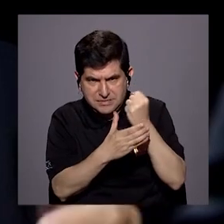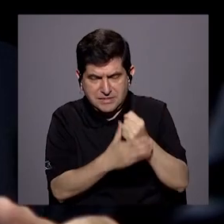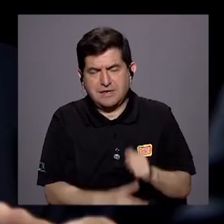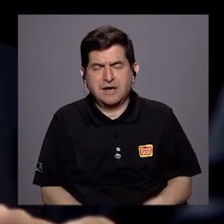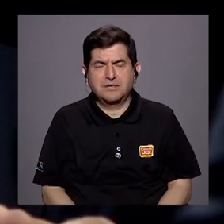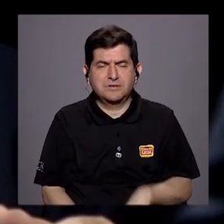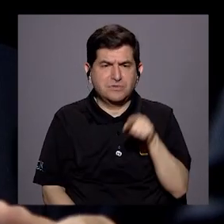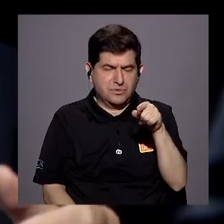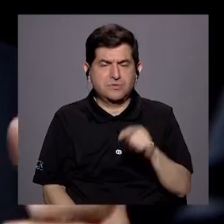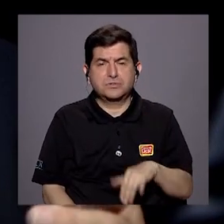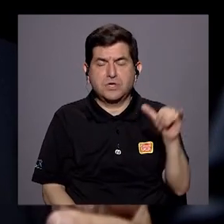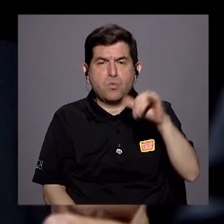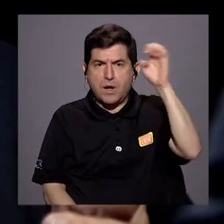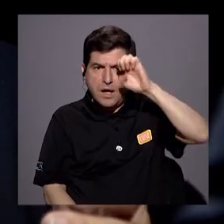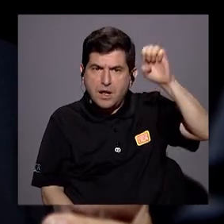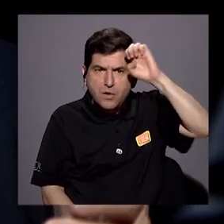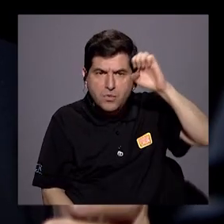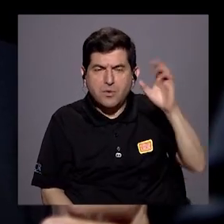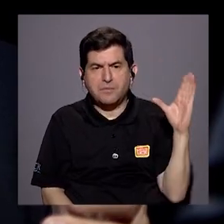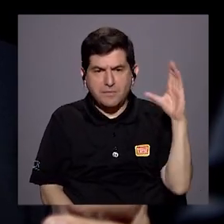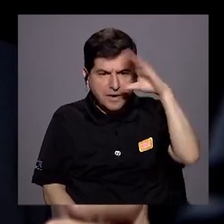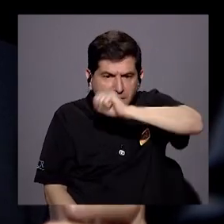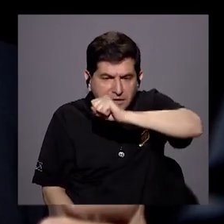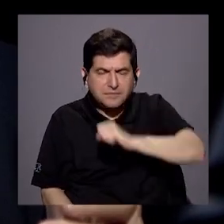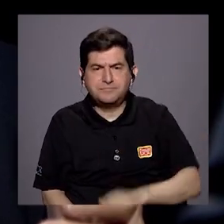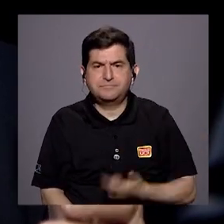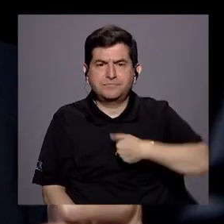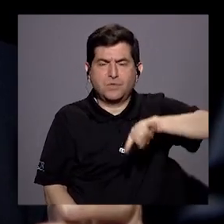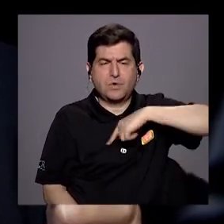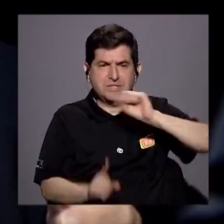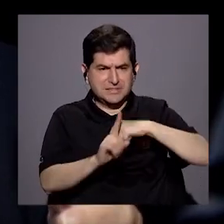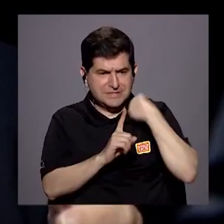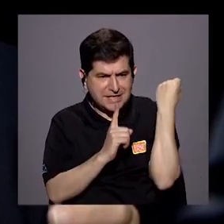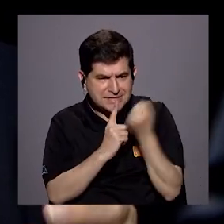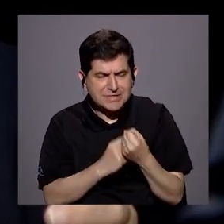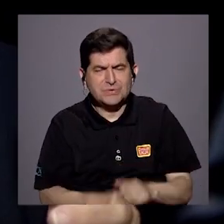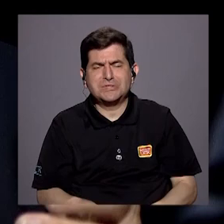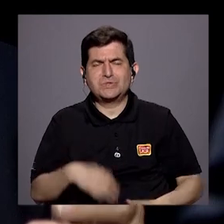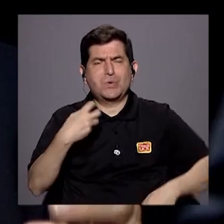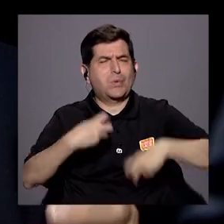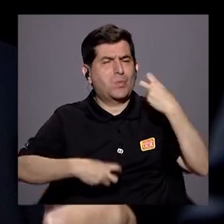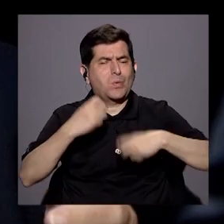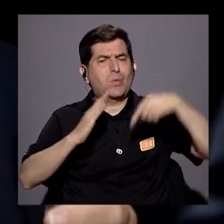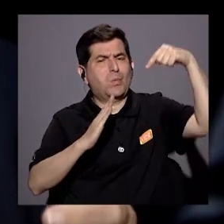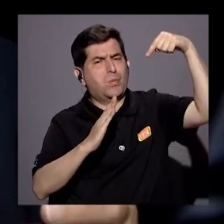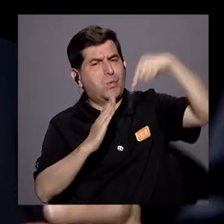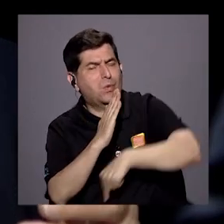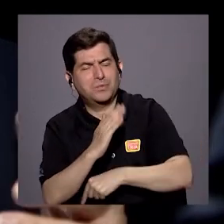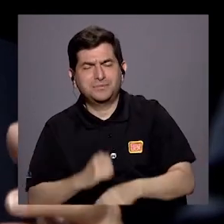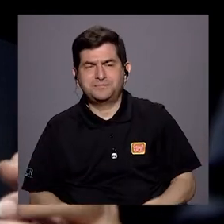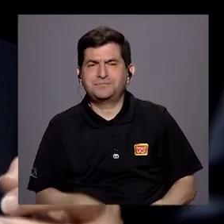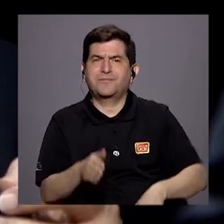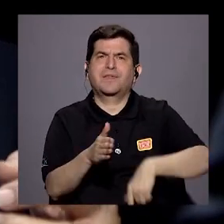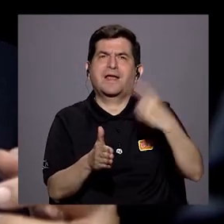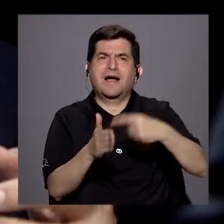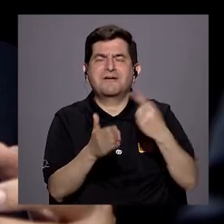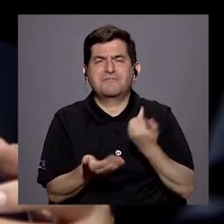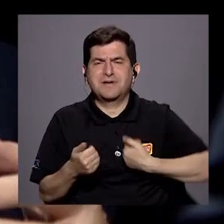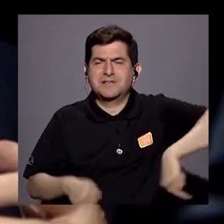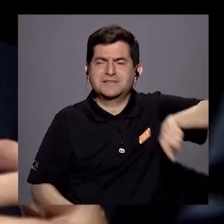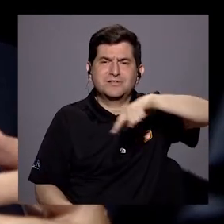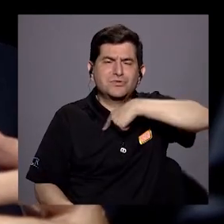europa como eso mismo y entonces tenemos que darnos cuenta que estamos pasando una situación sumamente grave a veces